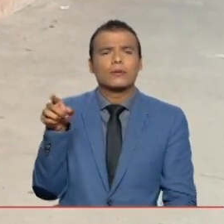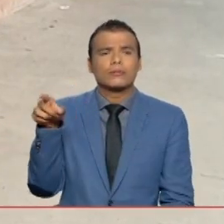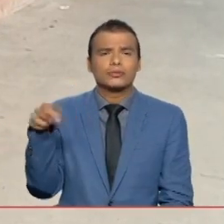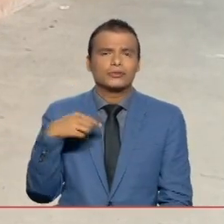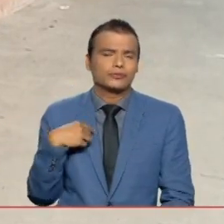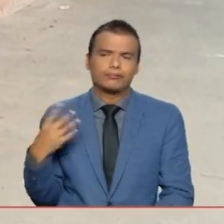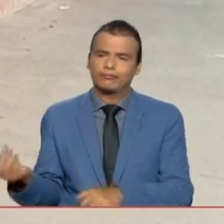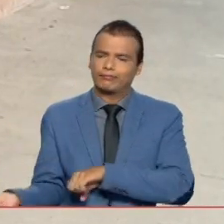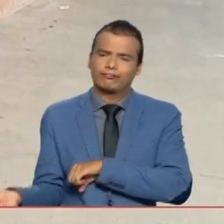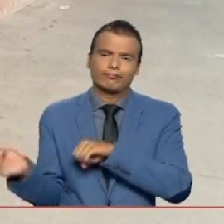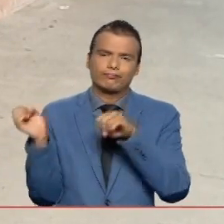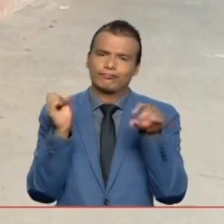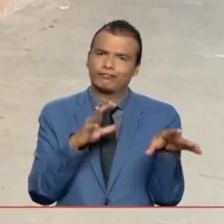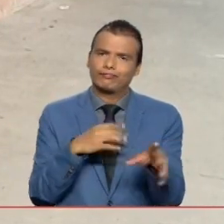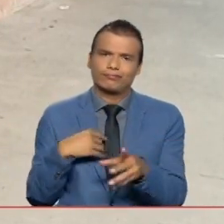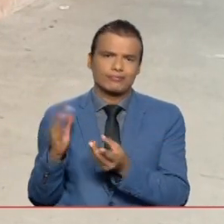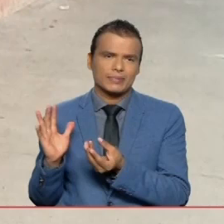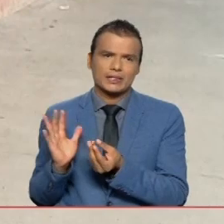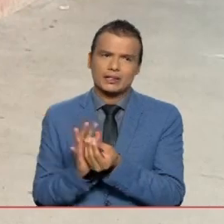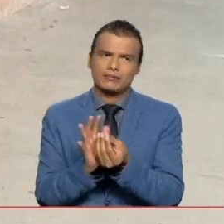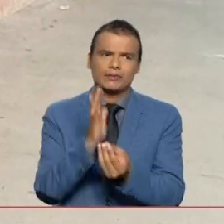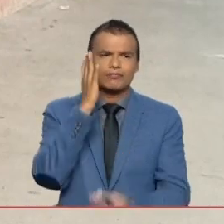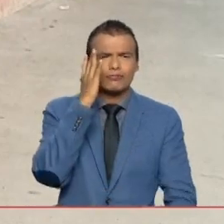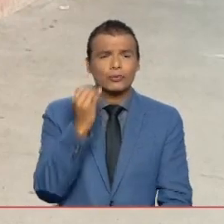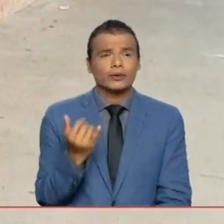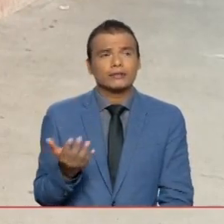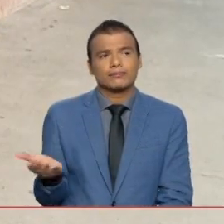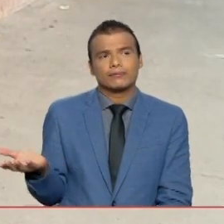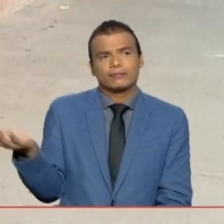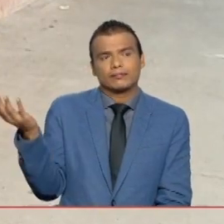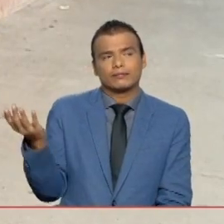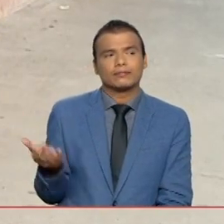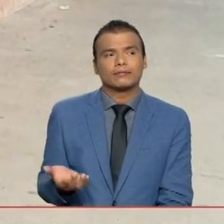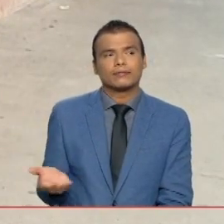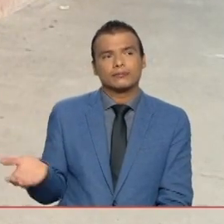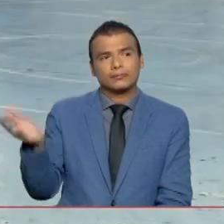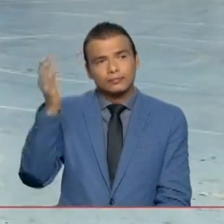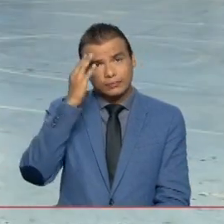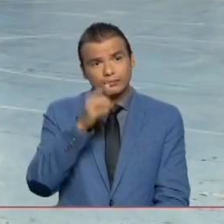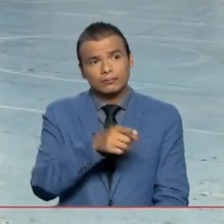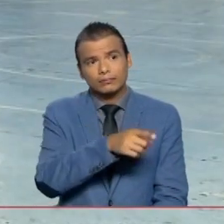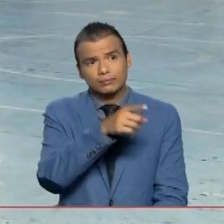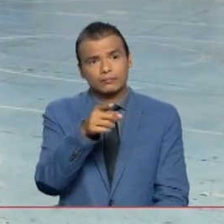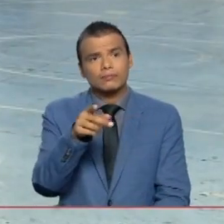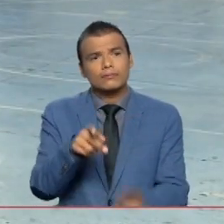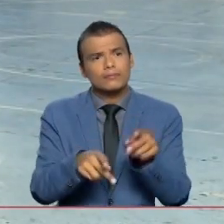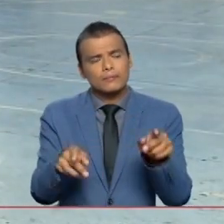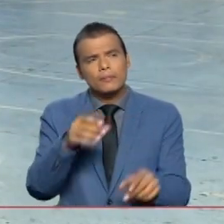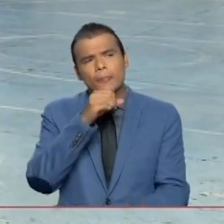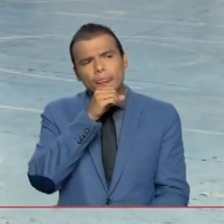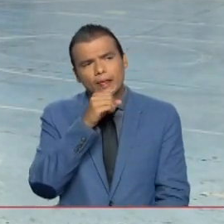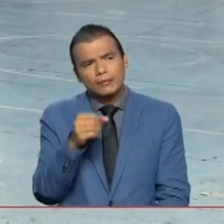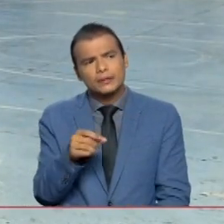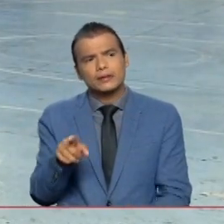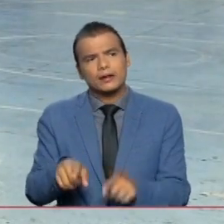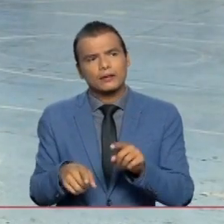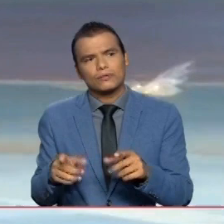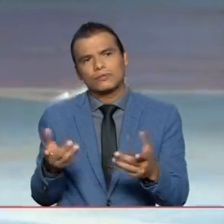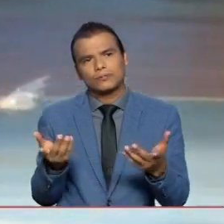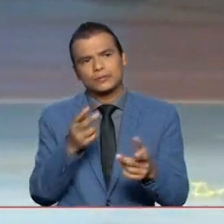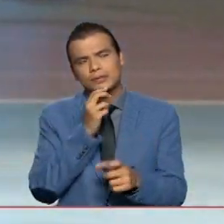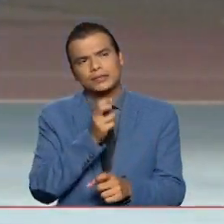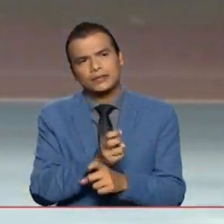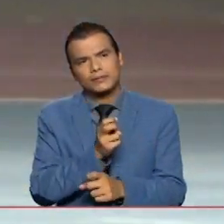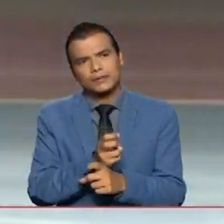desplazarnos porque pues naturalmente tenemos unas personas de mayores y pues evitando el caso de que